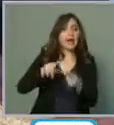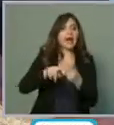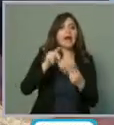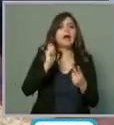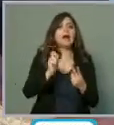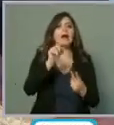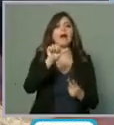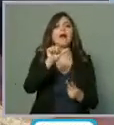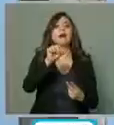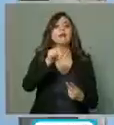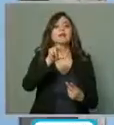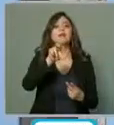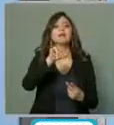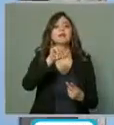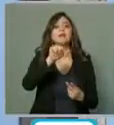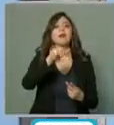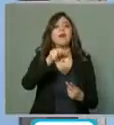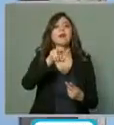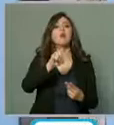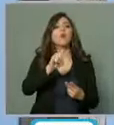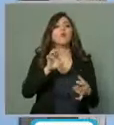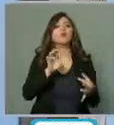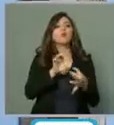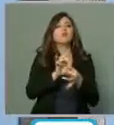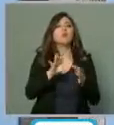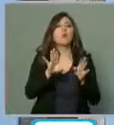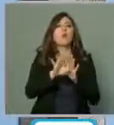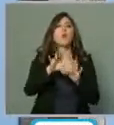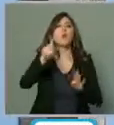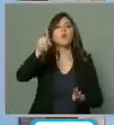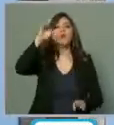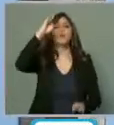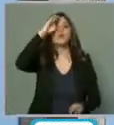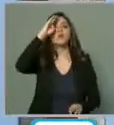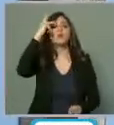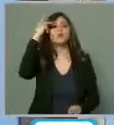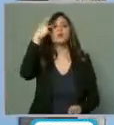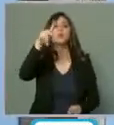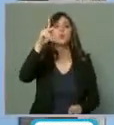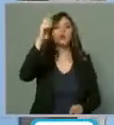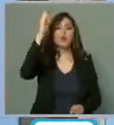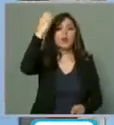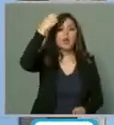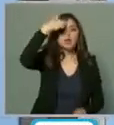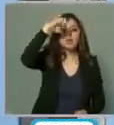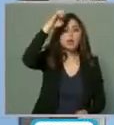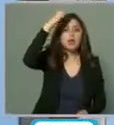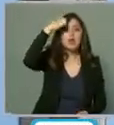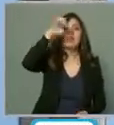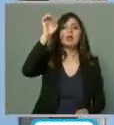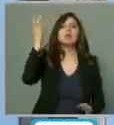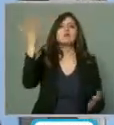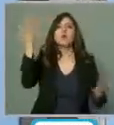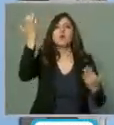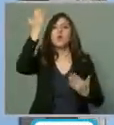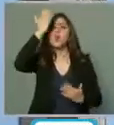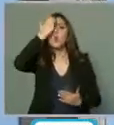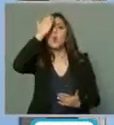hasta filosóficas, ¿no? Ah, Una visión ok. de experiencia, de conocimiento,